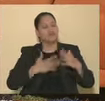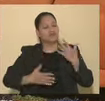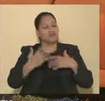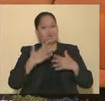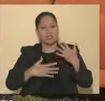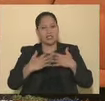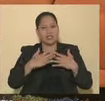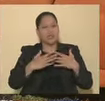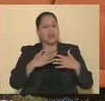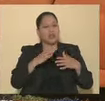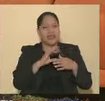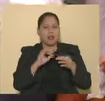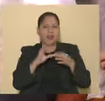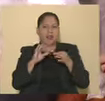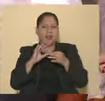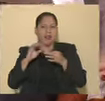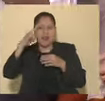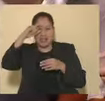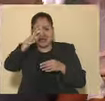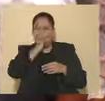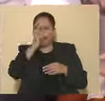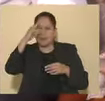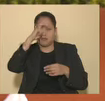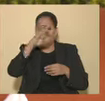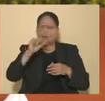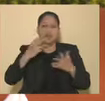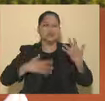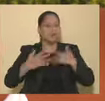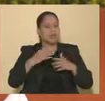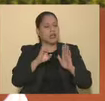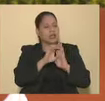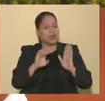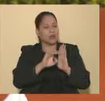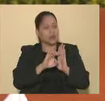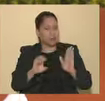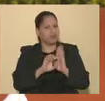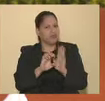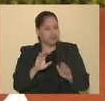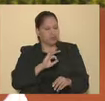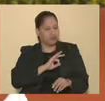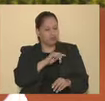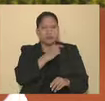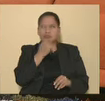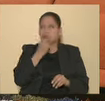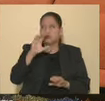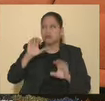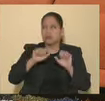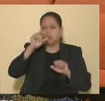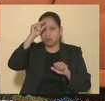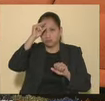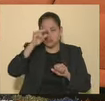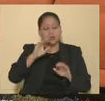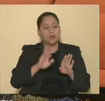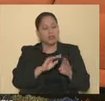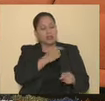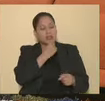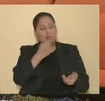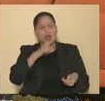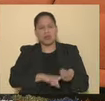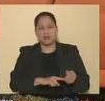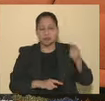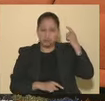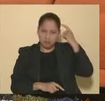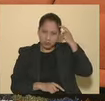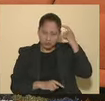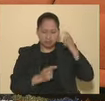muy técnico porque no lo va a entender. Porque no va a entender, Le tienes pero que poner comprensible. ejemplos, exacto. Y entonces empezar a investigar el cerebro de los chiquitos en